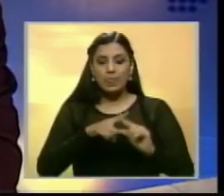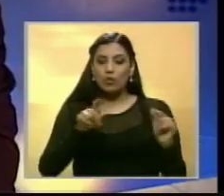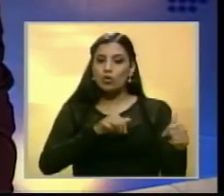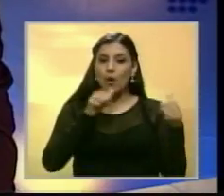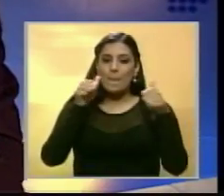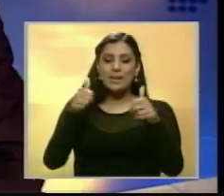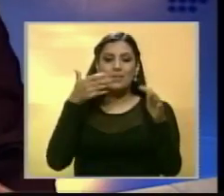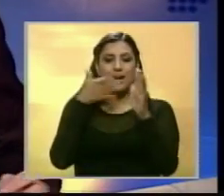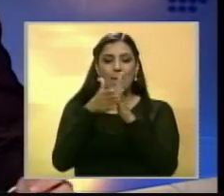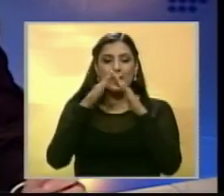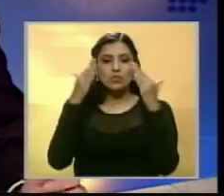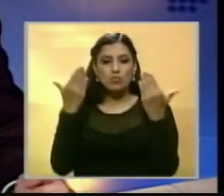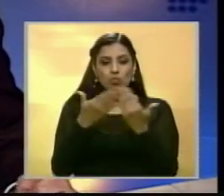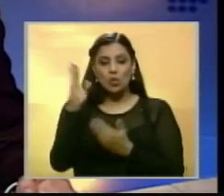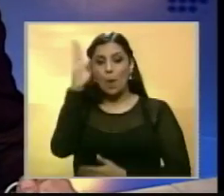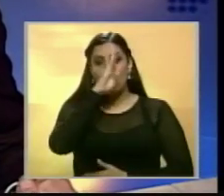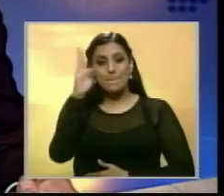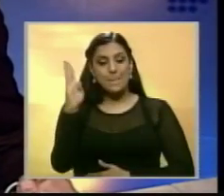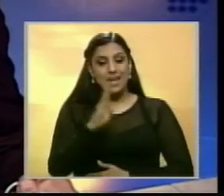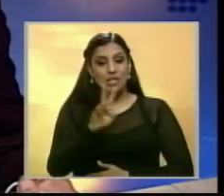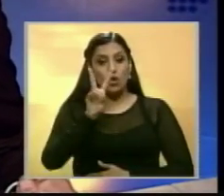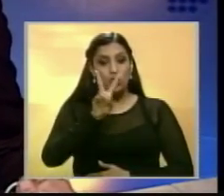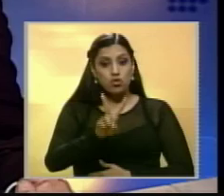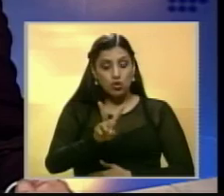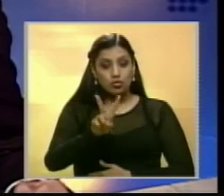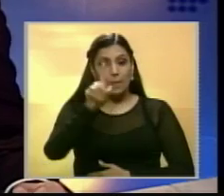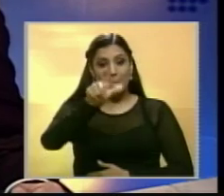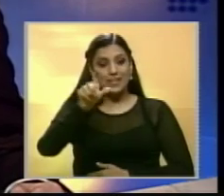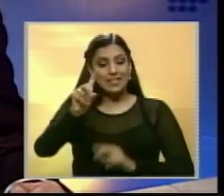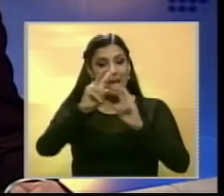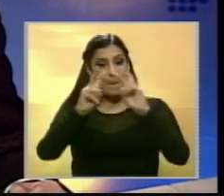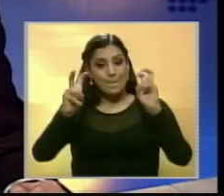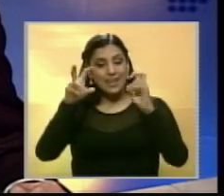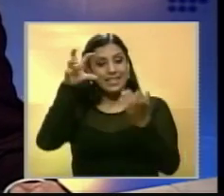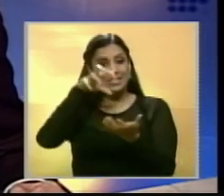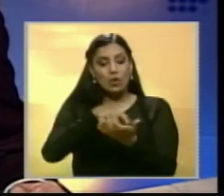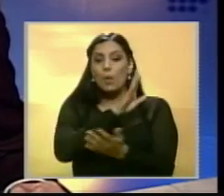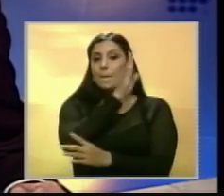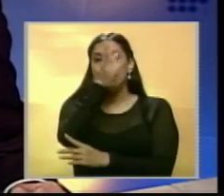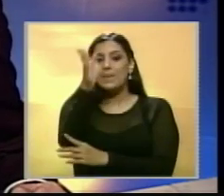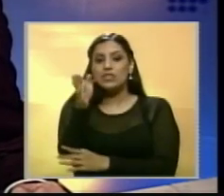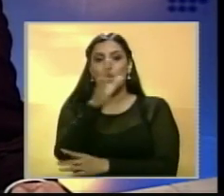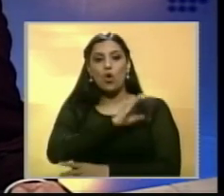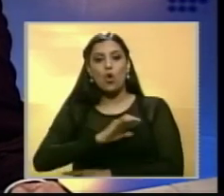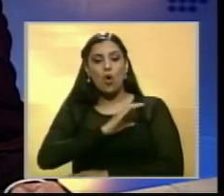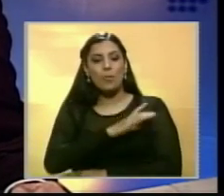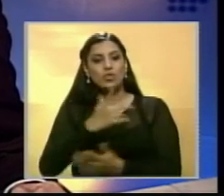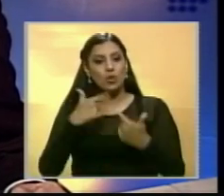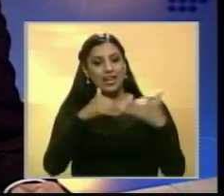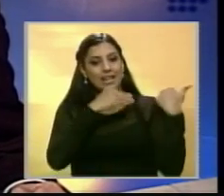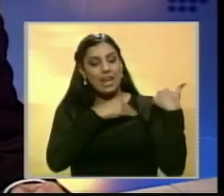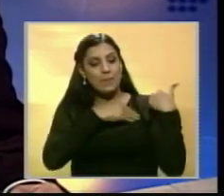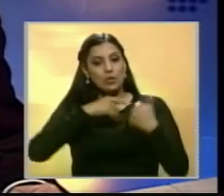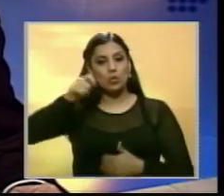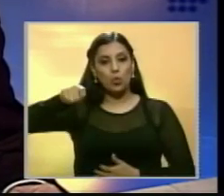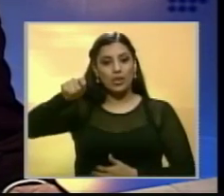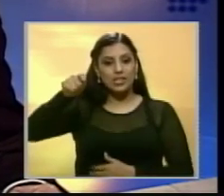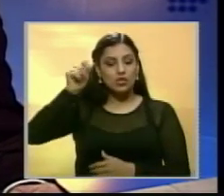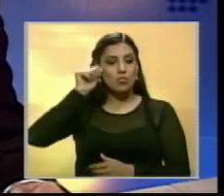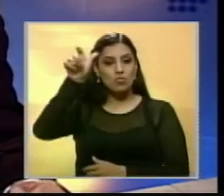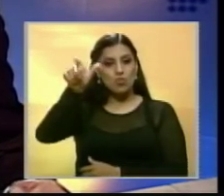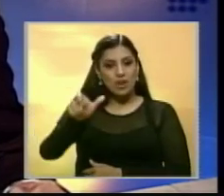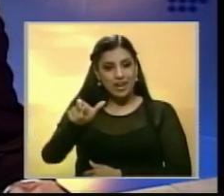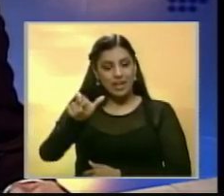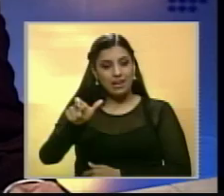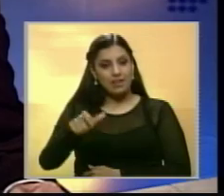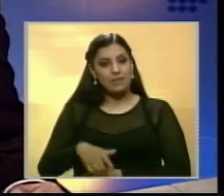Iniciamos lo que pasa en el mundo en Brasil. 2 auditores del Estado se presentaron ante la comisión del Senado responsable del juicio a la mandataria